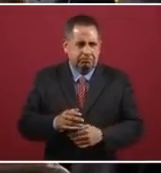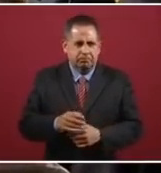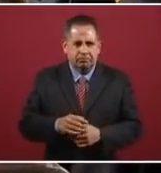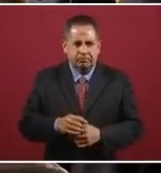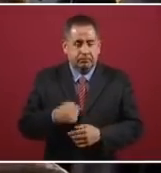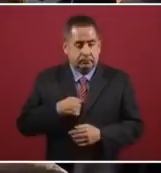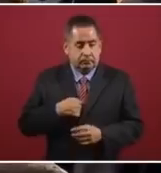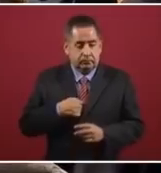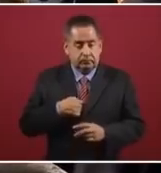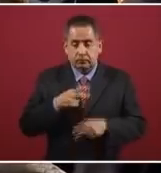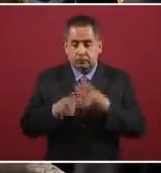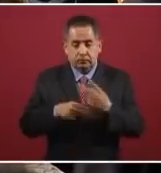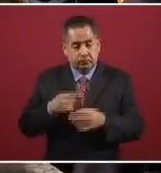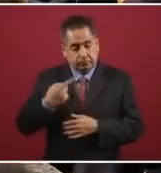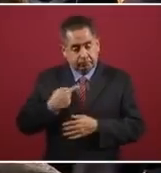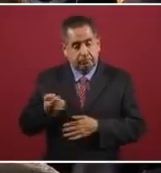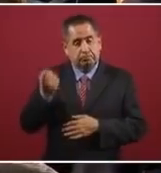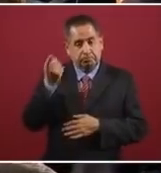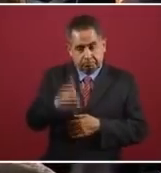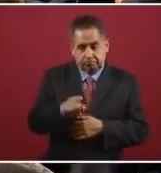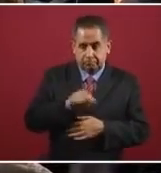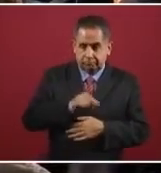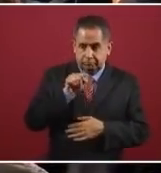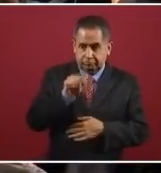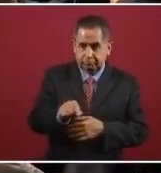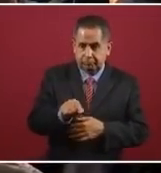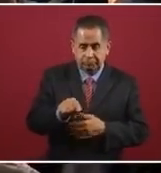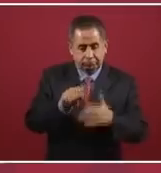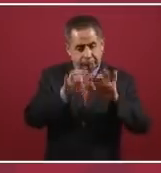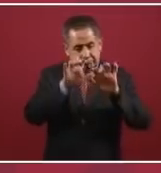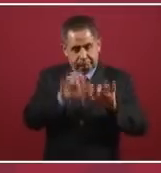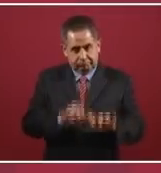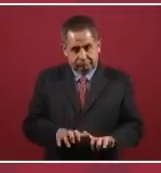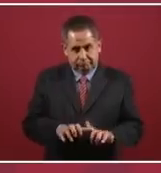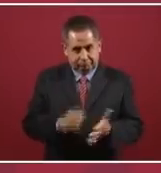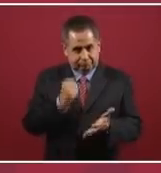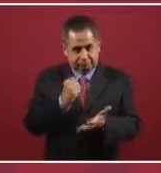voy a tener que ordenarle por escrito